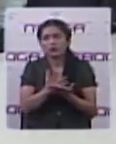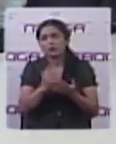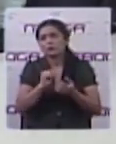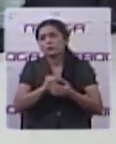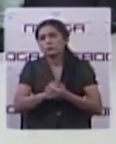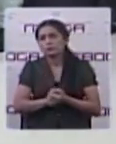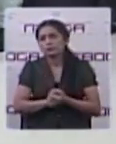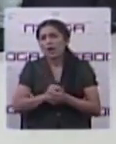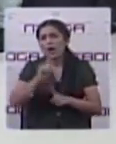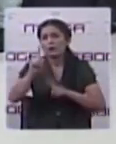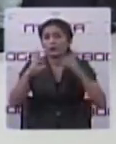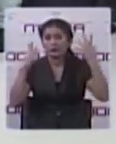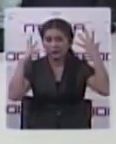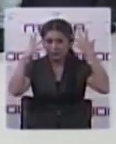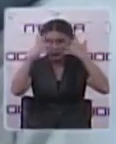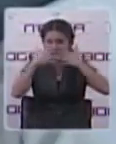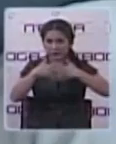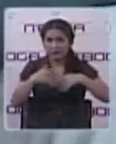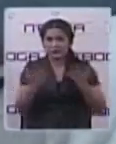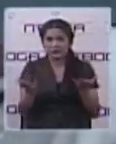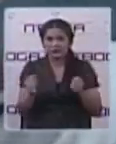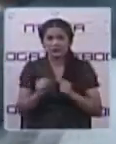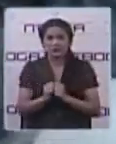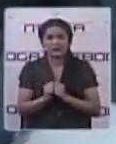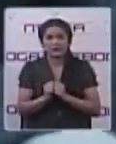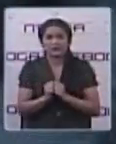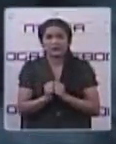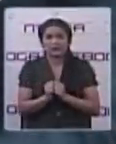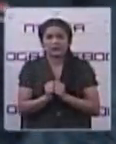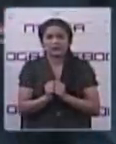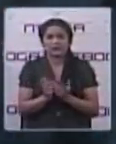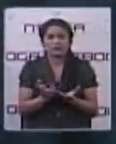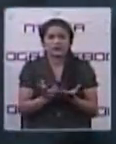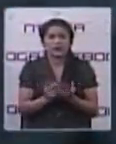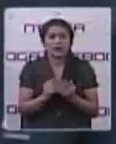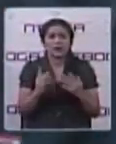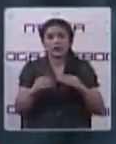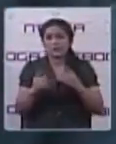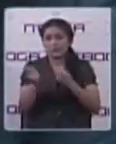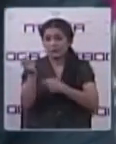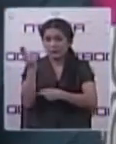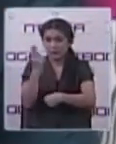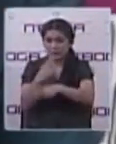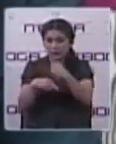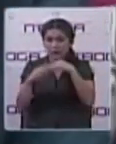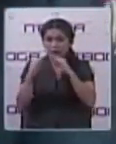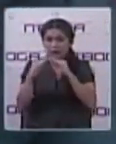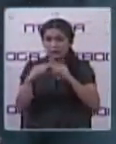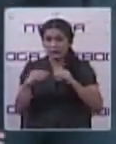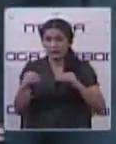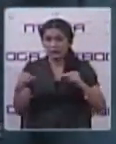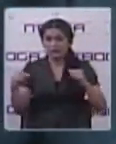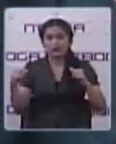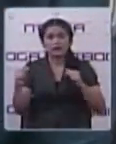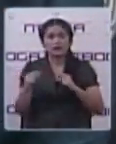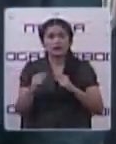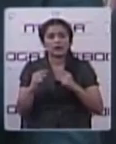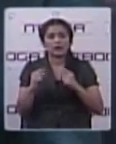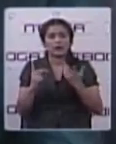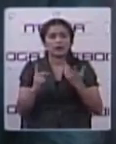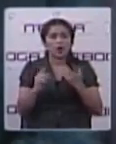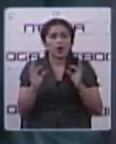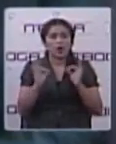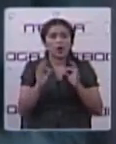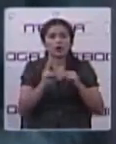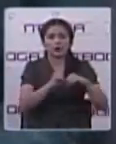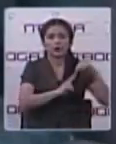confunde el mercado de bienes raíces con el tema de proyectos inmobiliarios, y en el caso de nosotros como intermediación inmobiliaria, en la